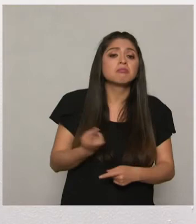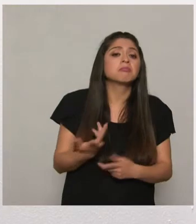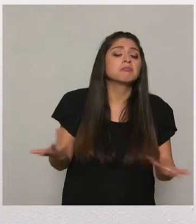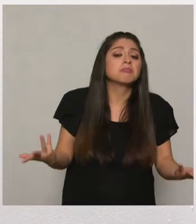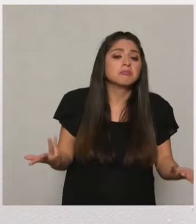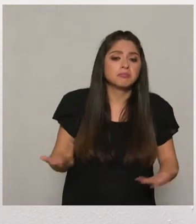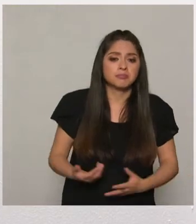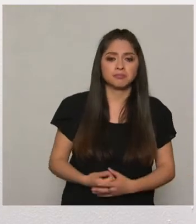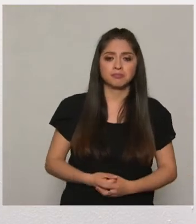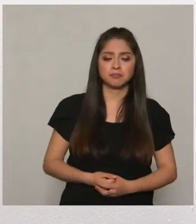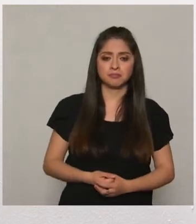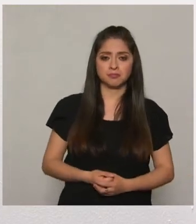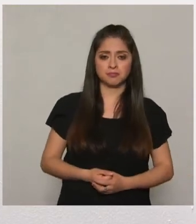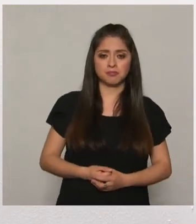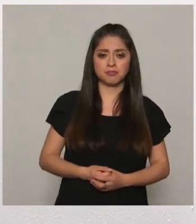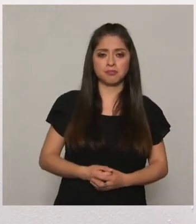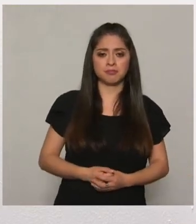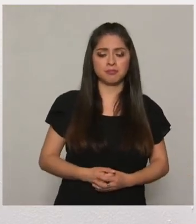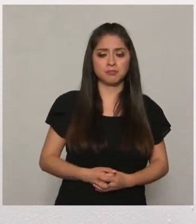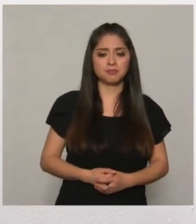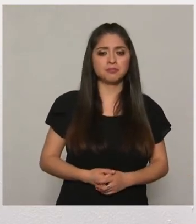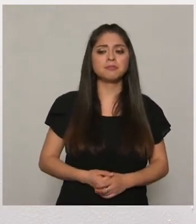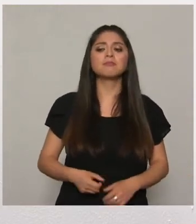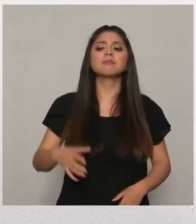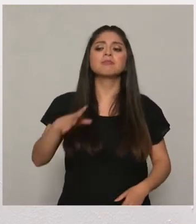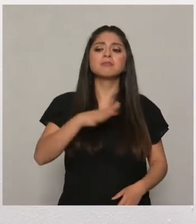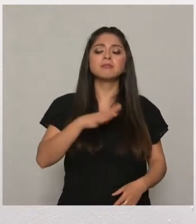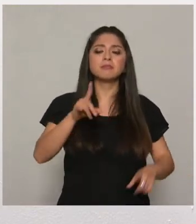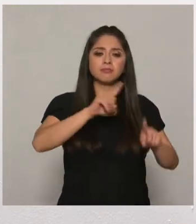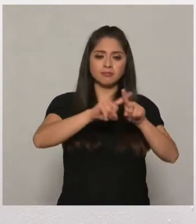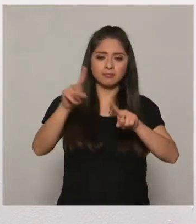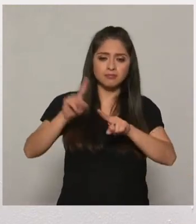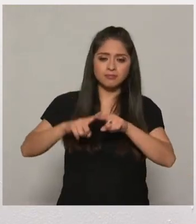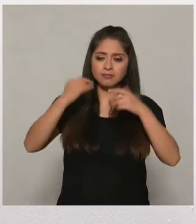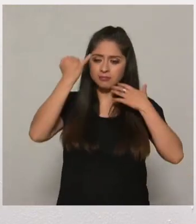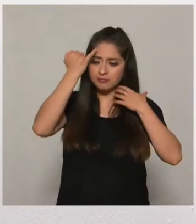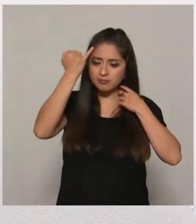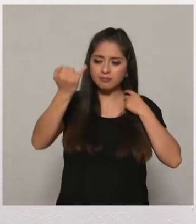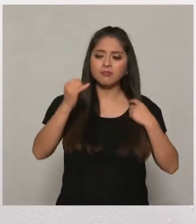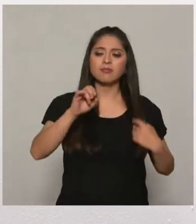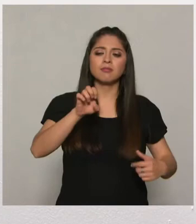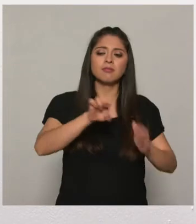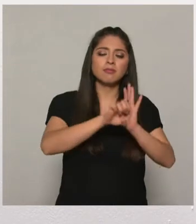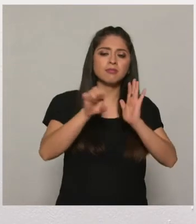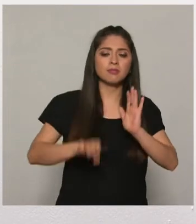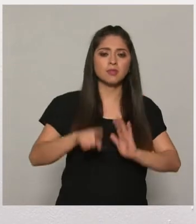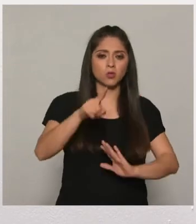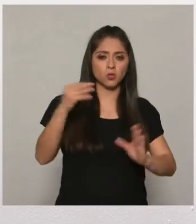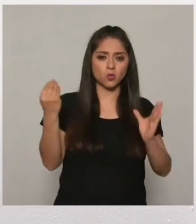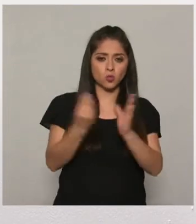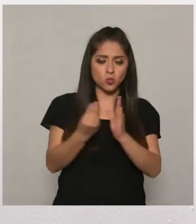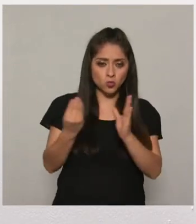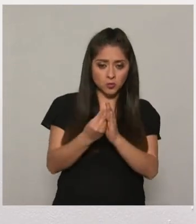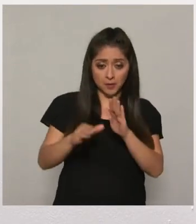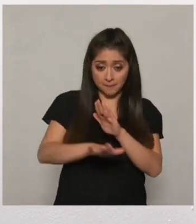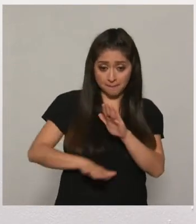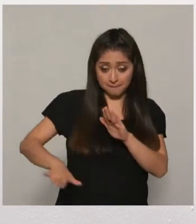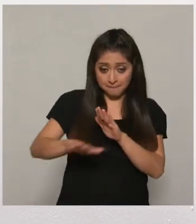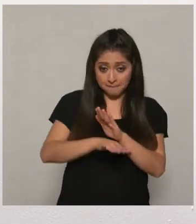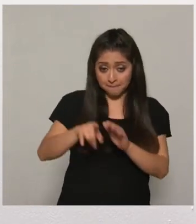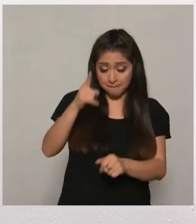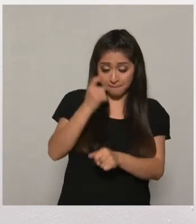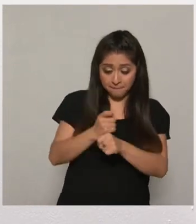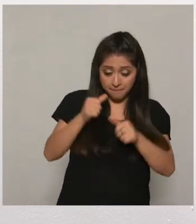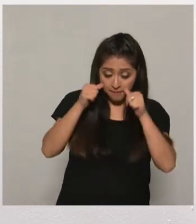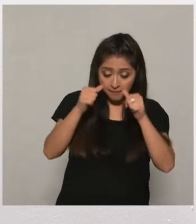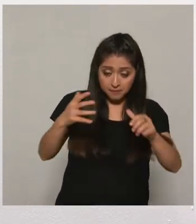propuestas, digo, sí tienen que tener varios puntos de vista. Esta cuestión por ejemplo, cursos básicos de primeros auxilios sería una cuestión